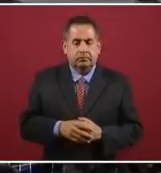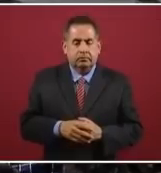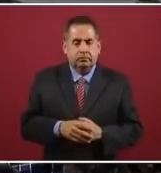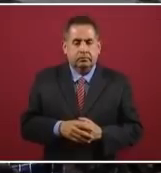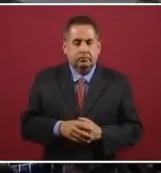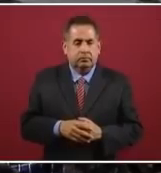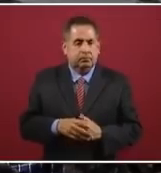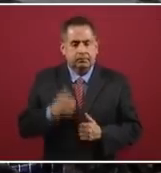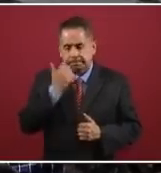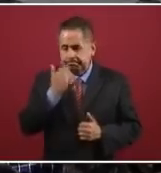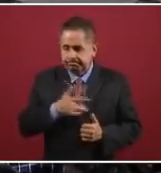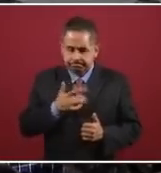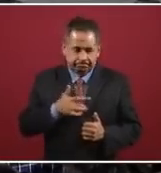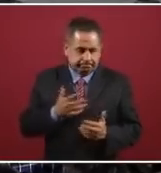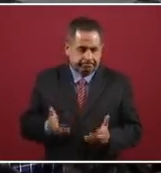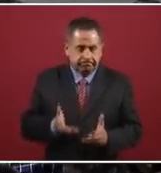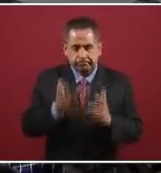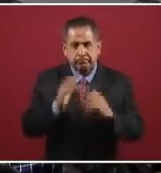exaltar